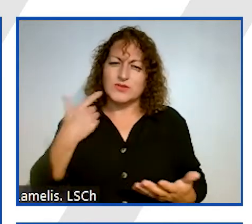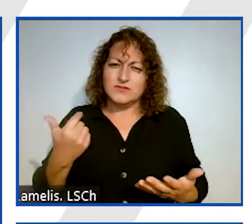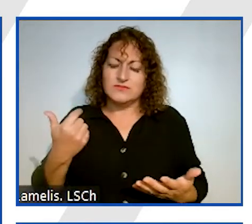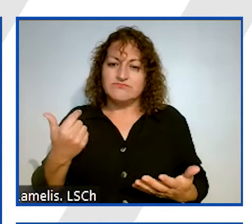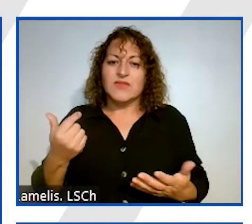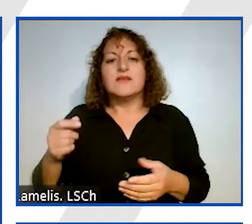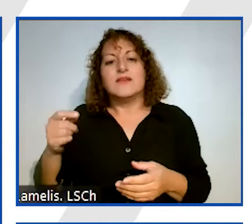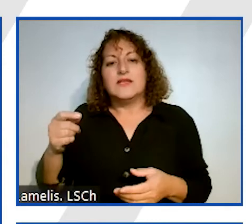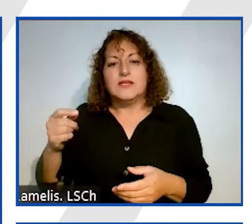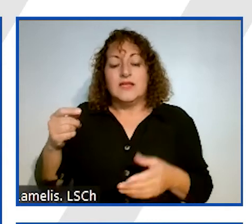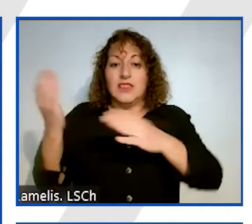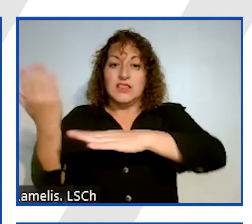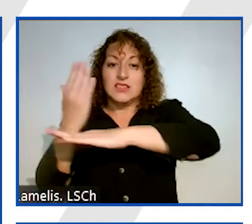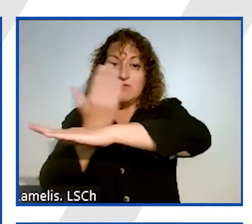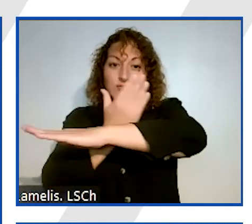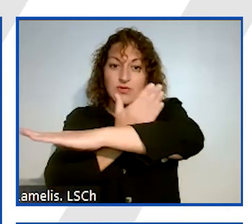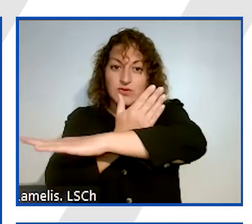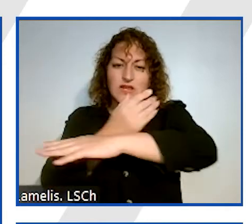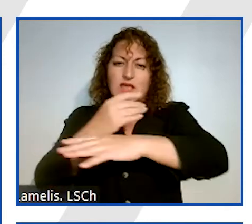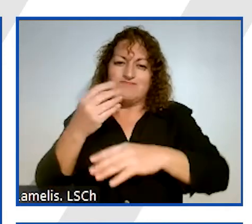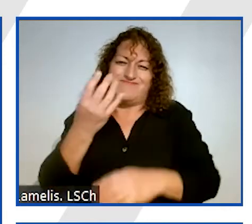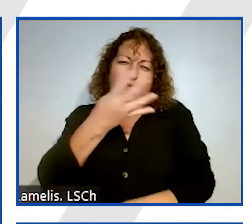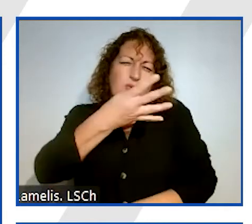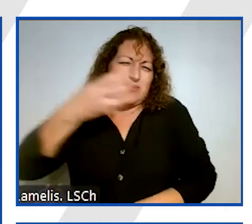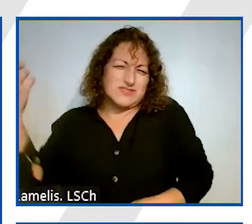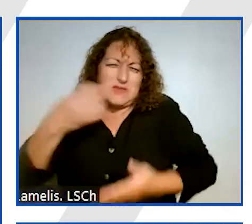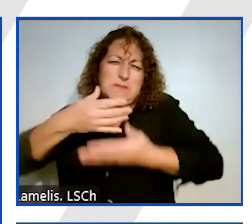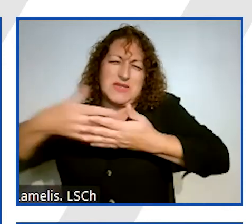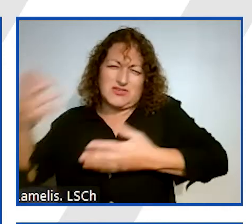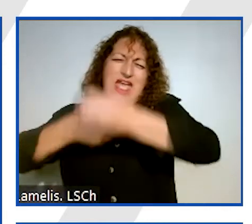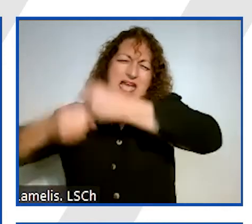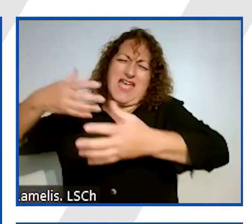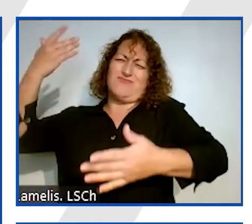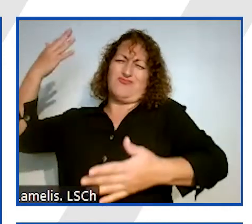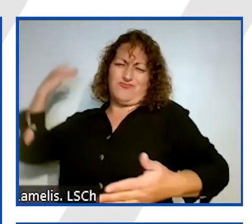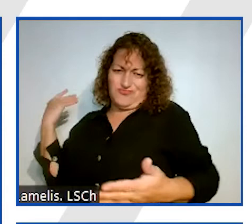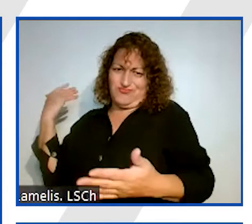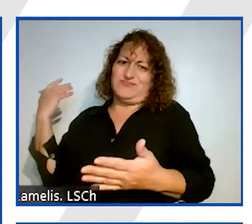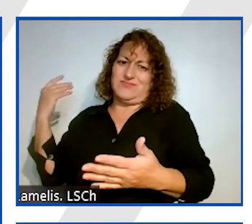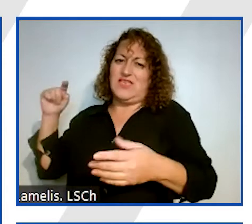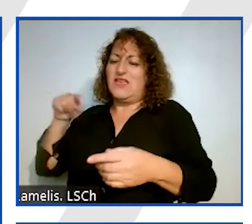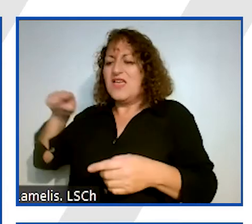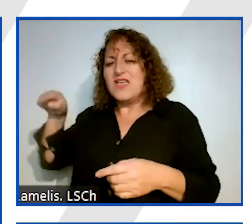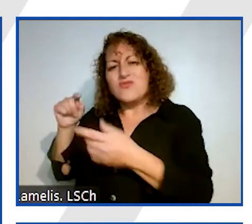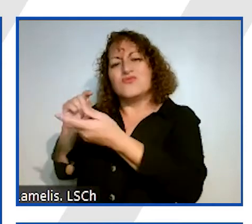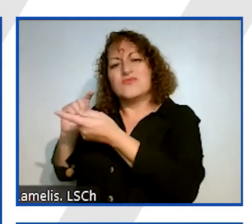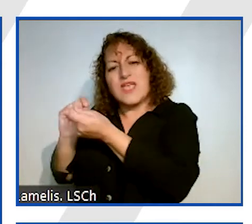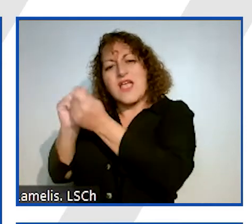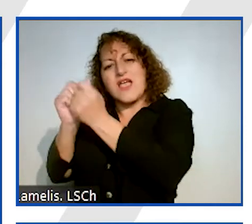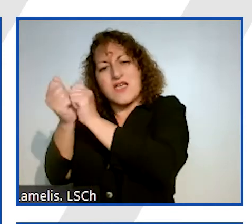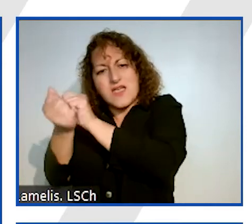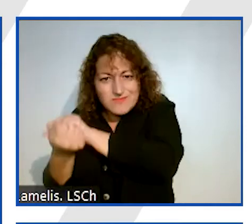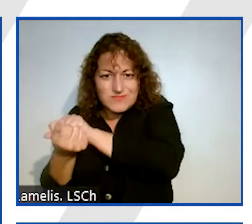historia evolutiva que la podemos rastrear hace más de 400 millones de años atrás, y que producto de esta evolución se ha florecido